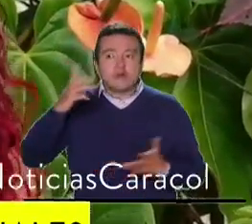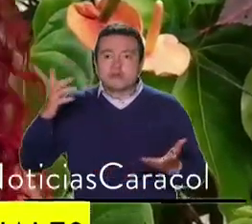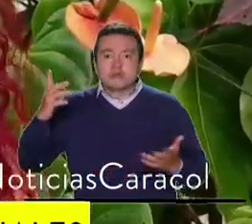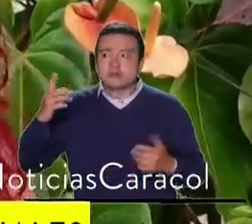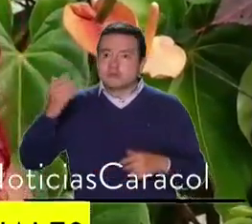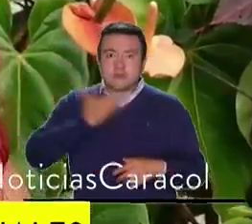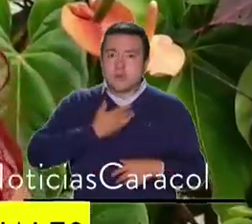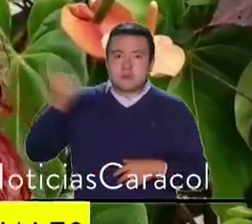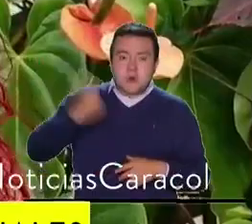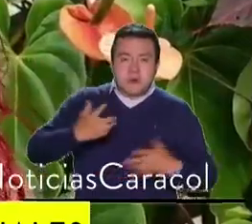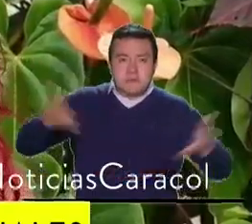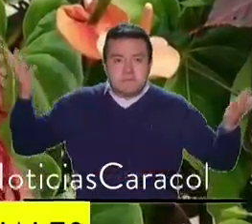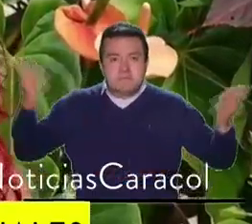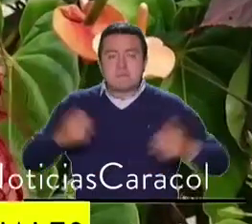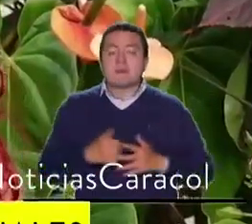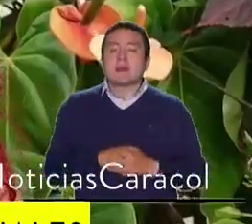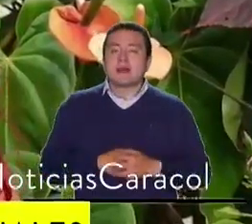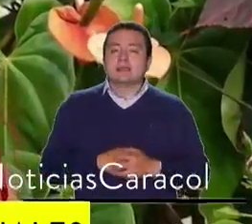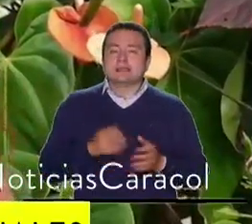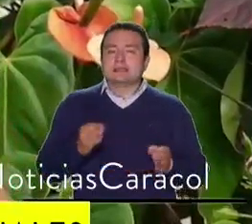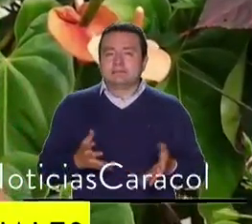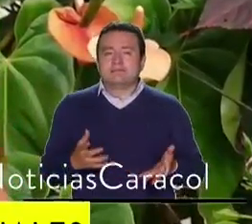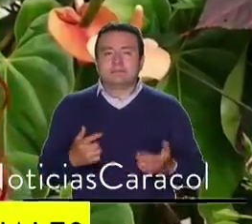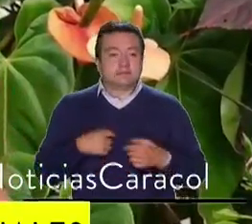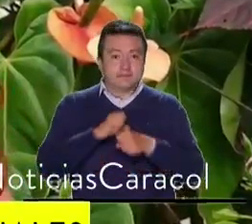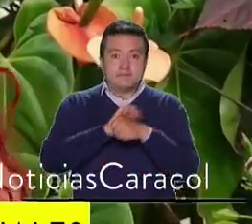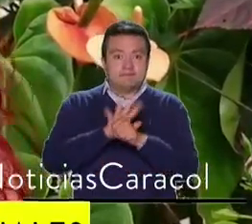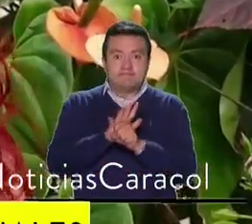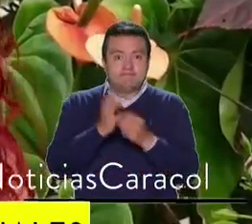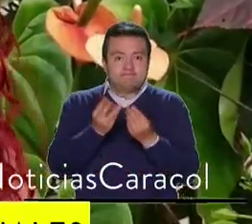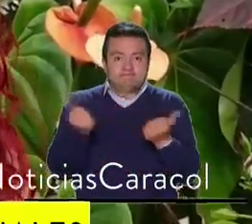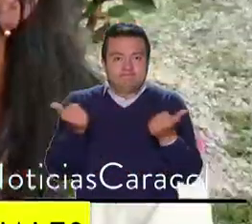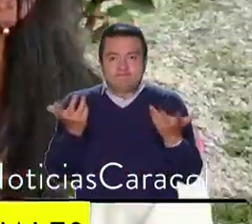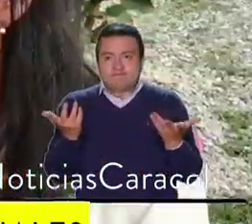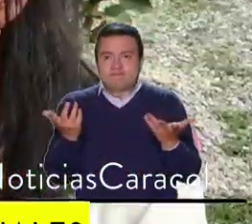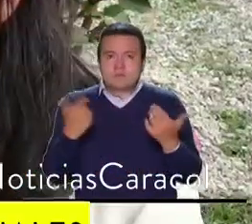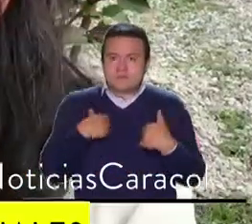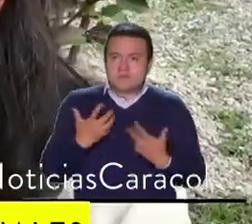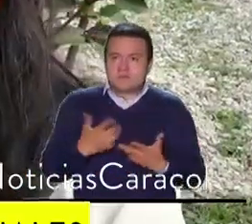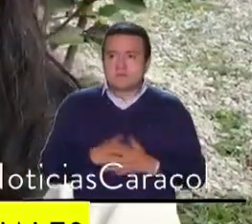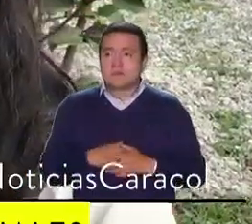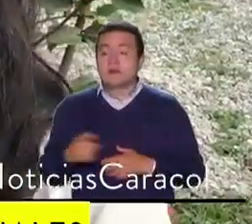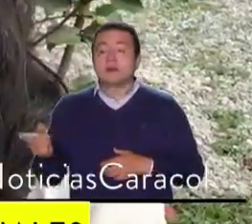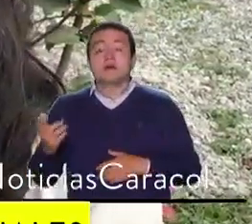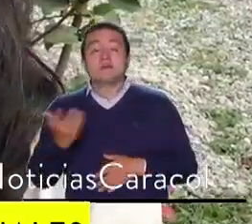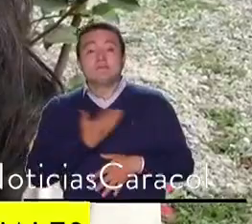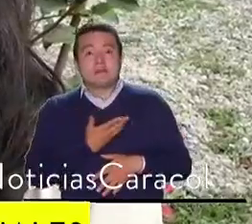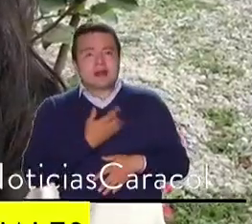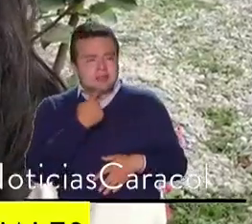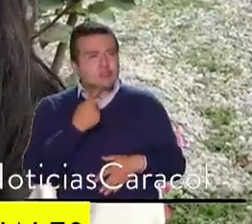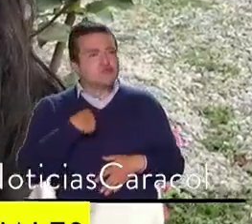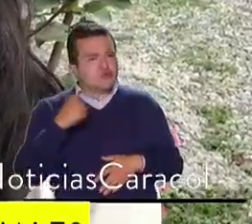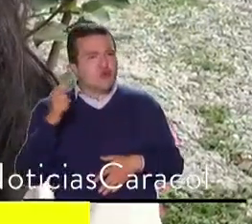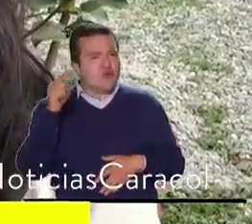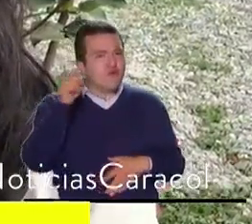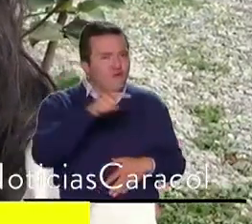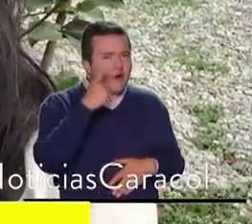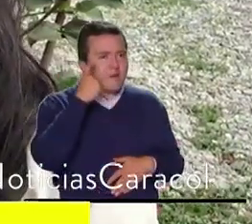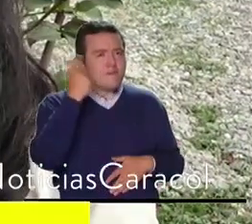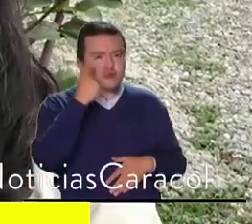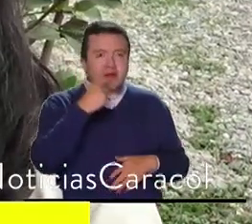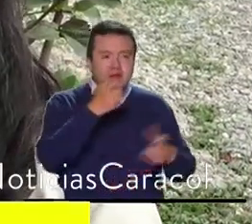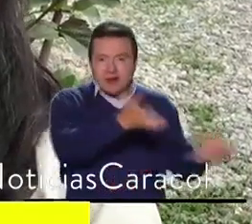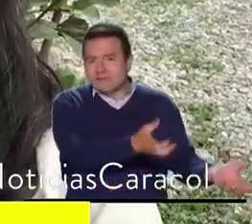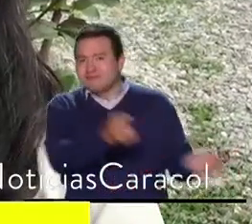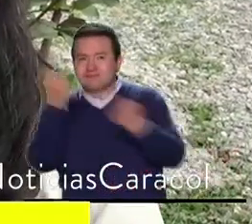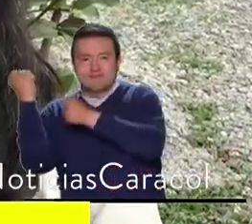A partir de ese día perdimos totalmente el rastro de ella, yo de ella y ella de mí. Cuando yo fui a buscarla para llevármela para el Tolima,